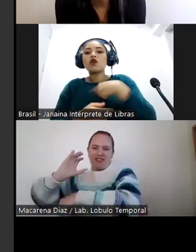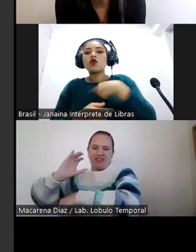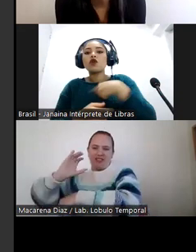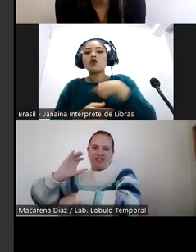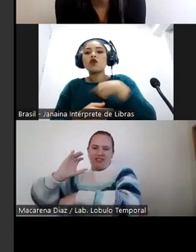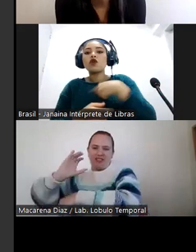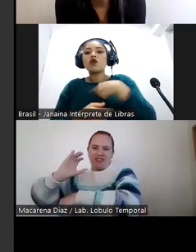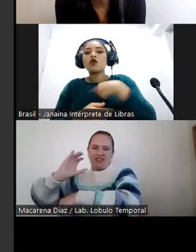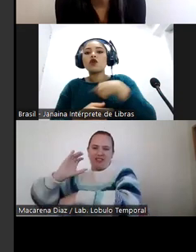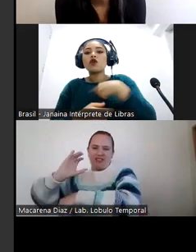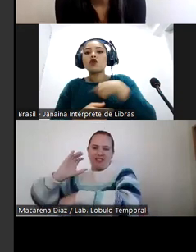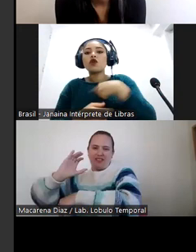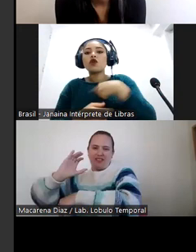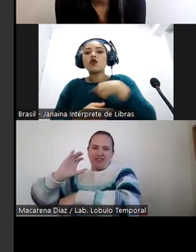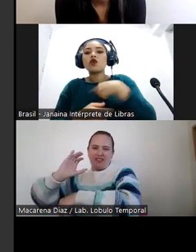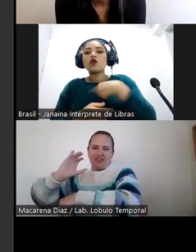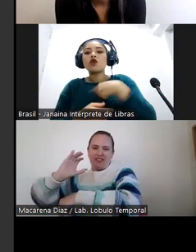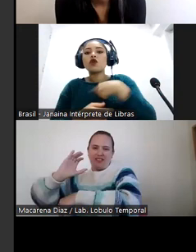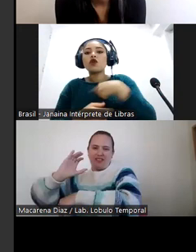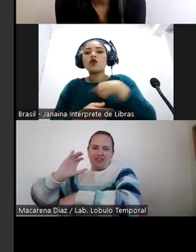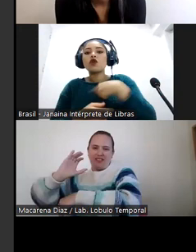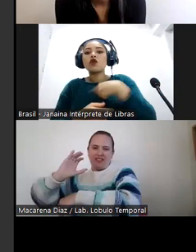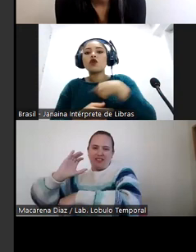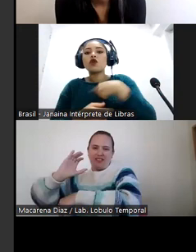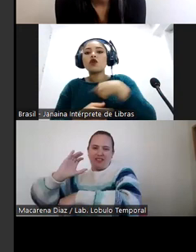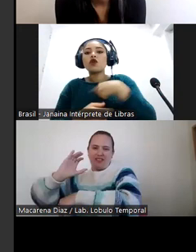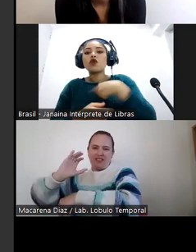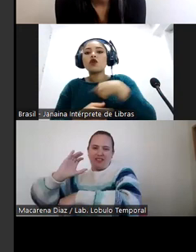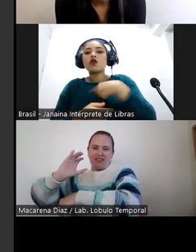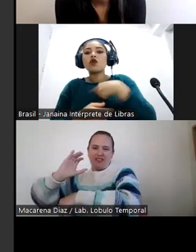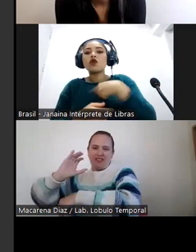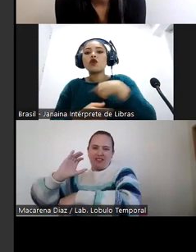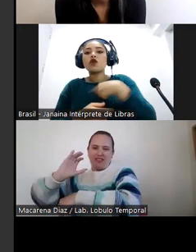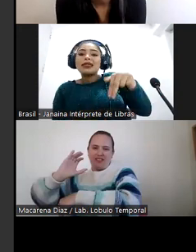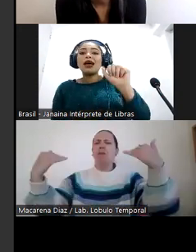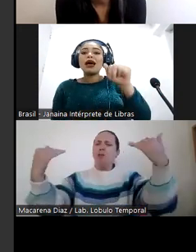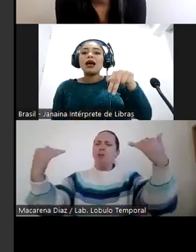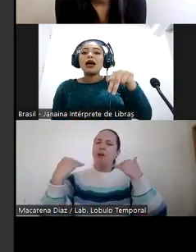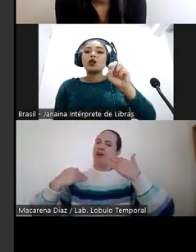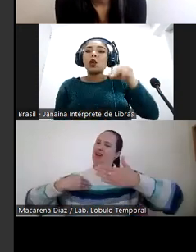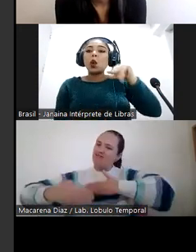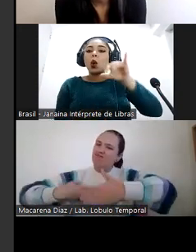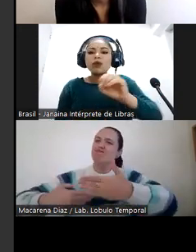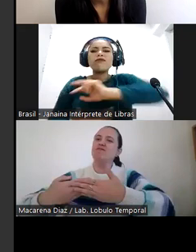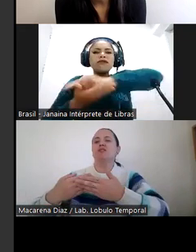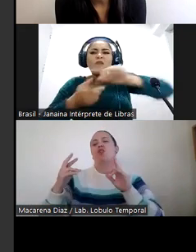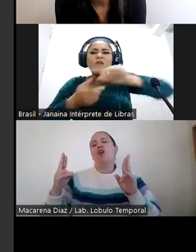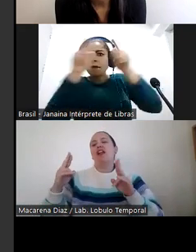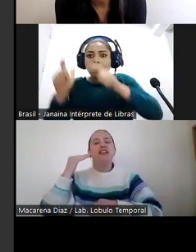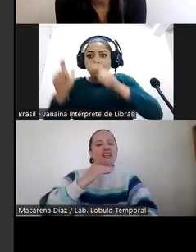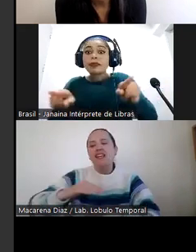Humanos, el Centro de Educadores Sordos, el Centro Cultural de Antonio y también Plaza Espectáculo. Les